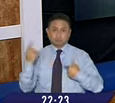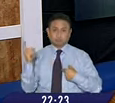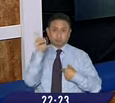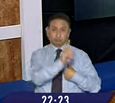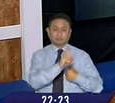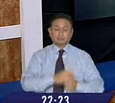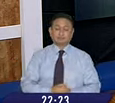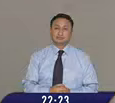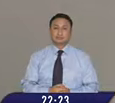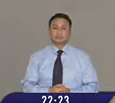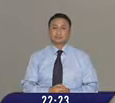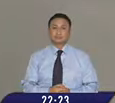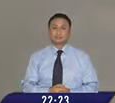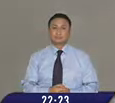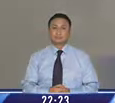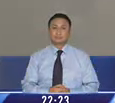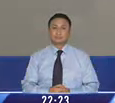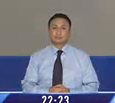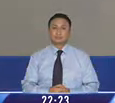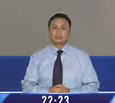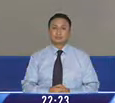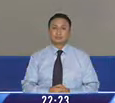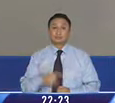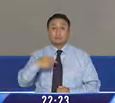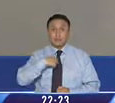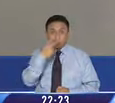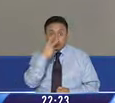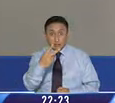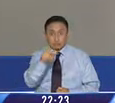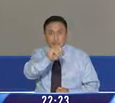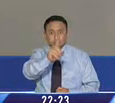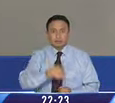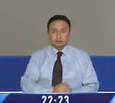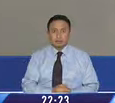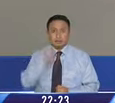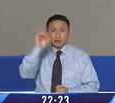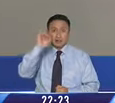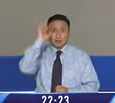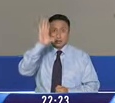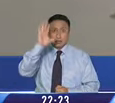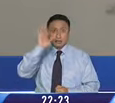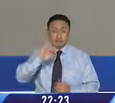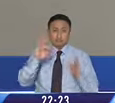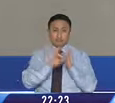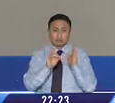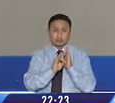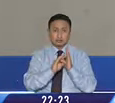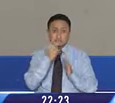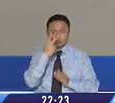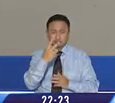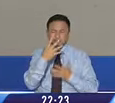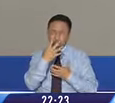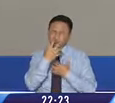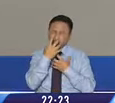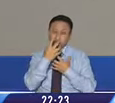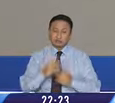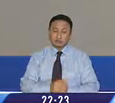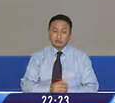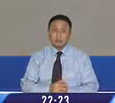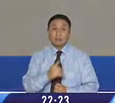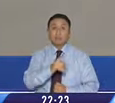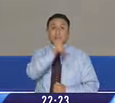procedimiento. No le haga así, le estoy filmando. El video se viralizó en redes sociales y causó indignación. Se